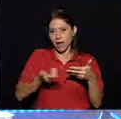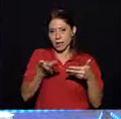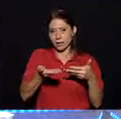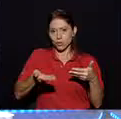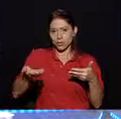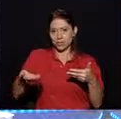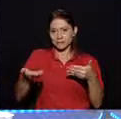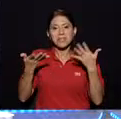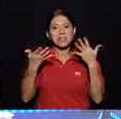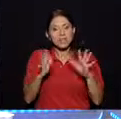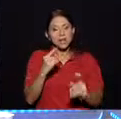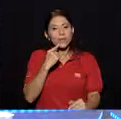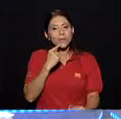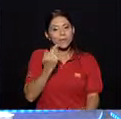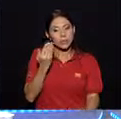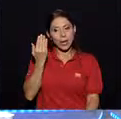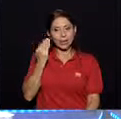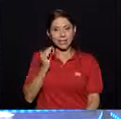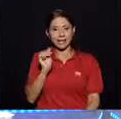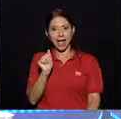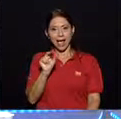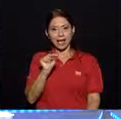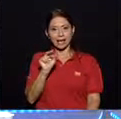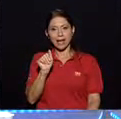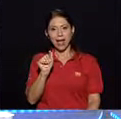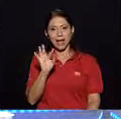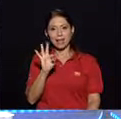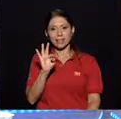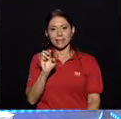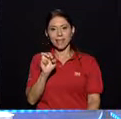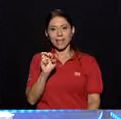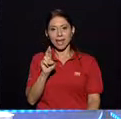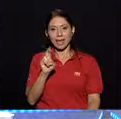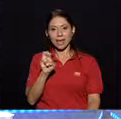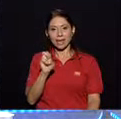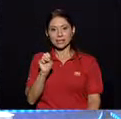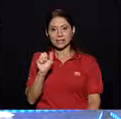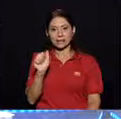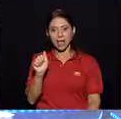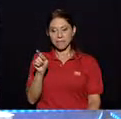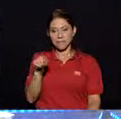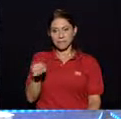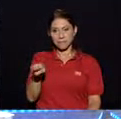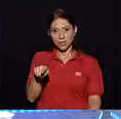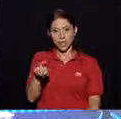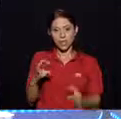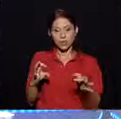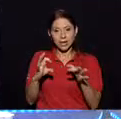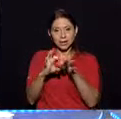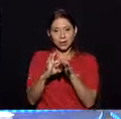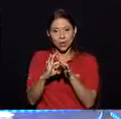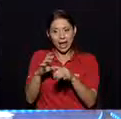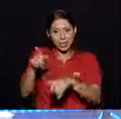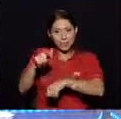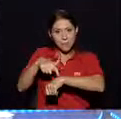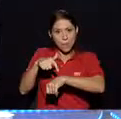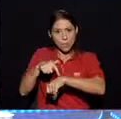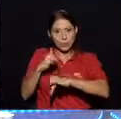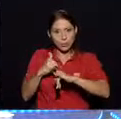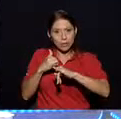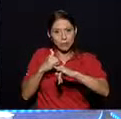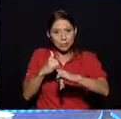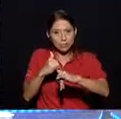persona puede sentir varias consideraciones. Una que tiene que ver con tu propio